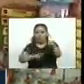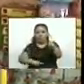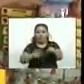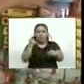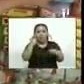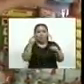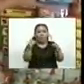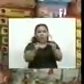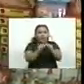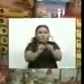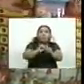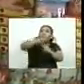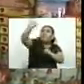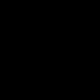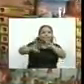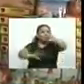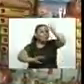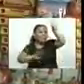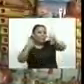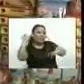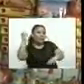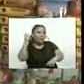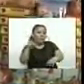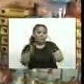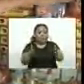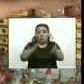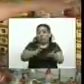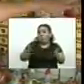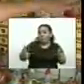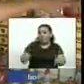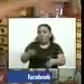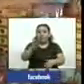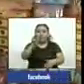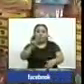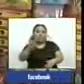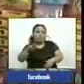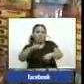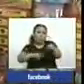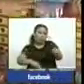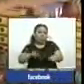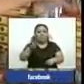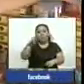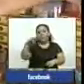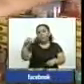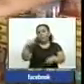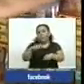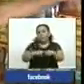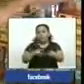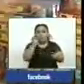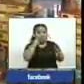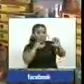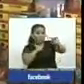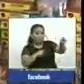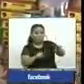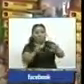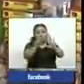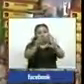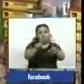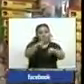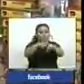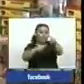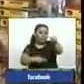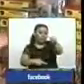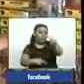pólvora china que es más grande, a 15 dólares, a 20, estos que cuestan 6 dólares,